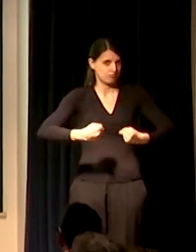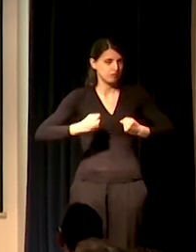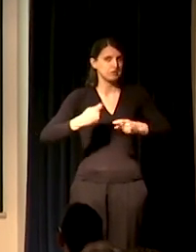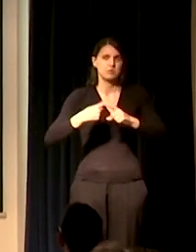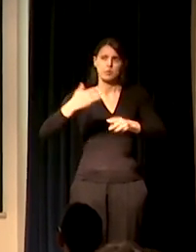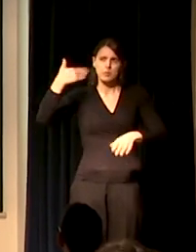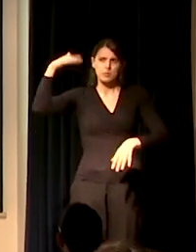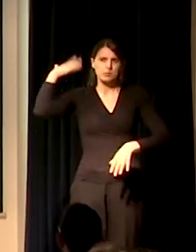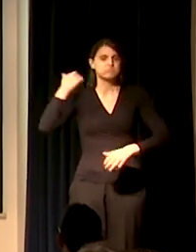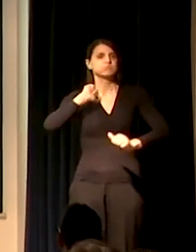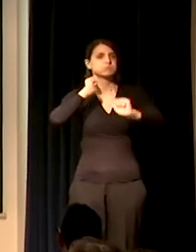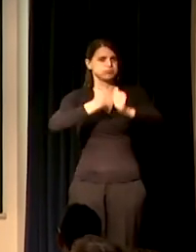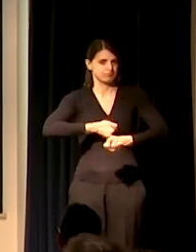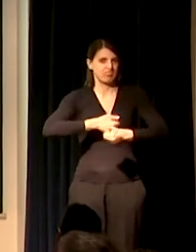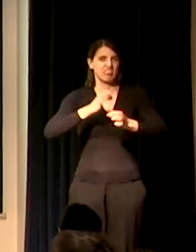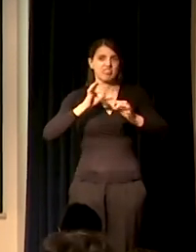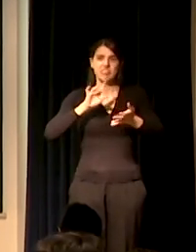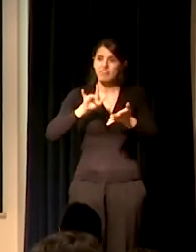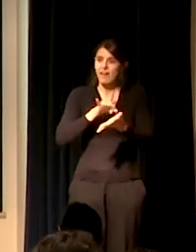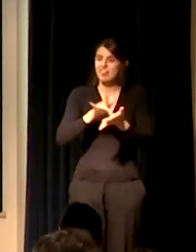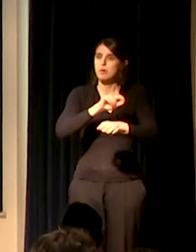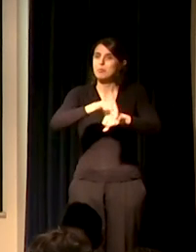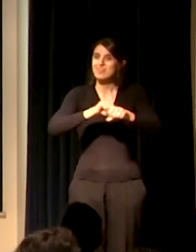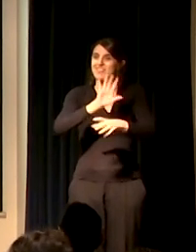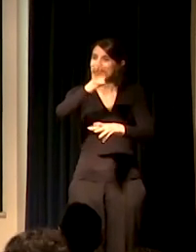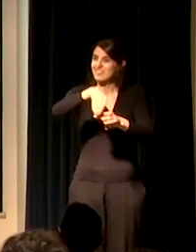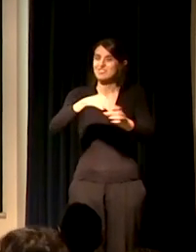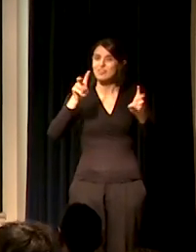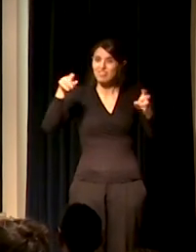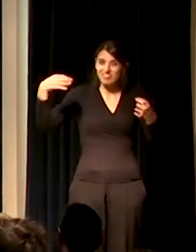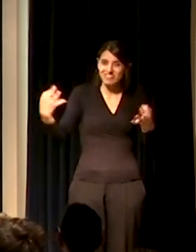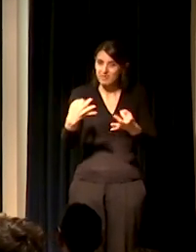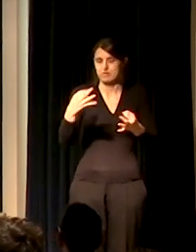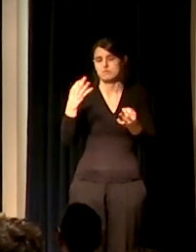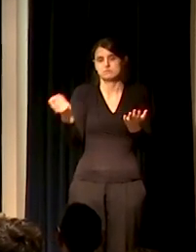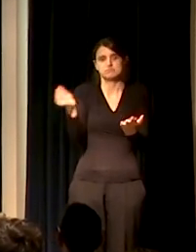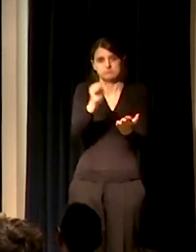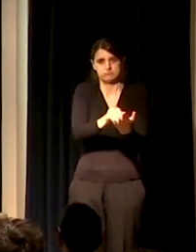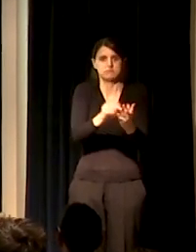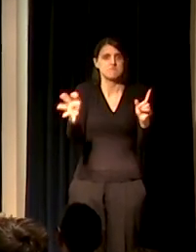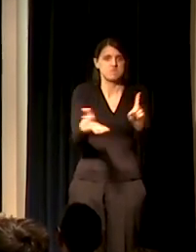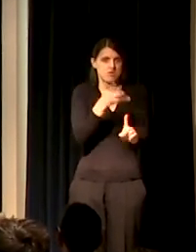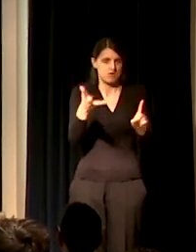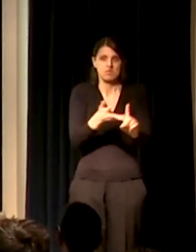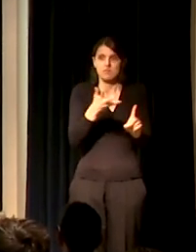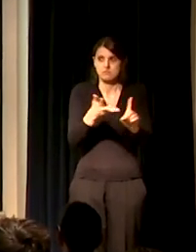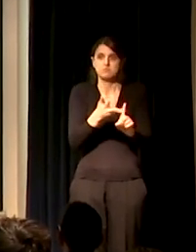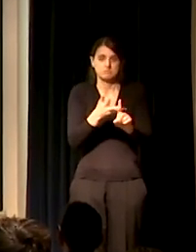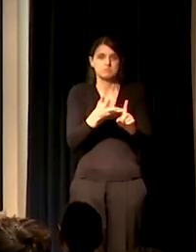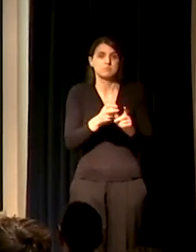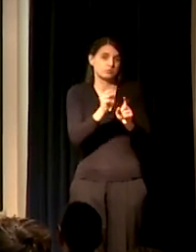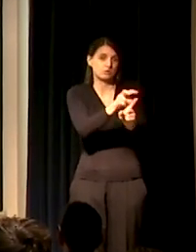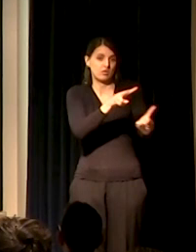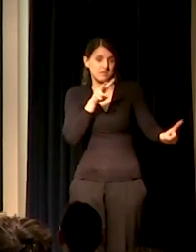de poner en la agenda política las violencias machistas y cómo se cruzaba con la epidemia del VIH, ¿no? Desde una perspectiva de derechos humanos y de derechos